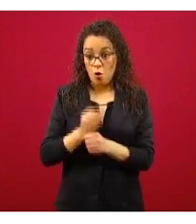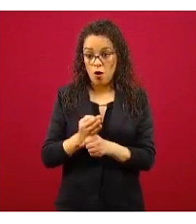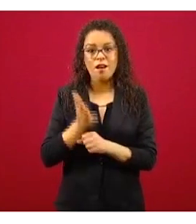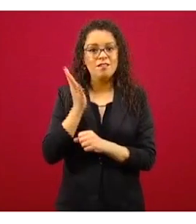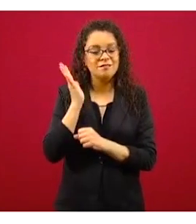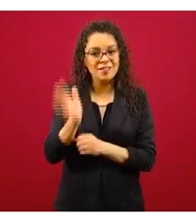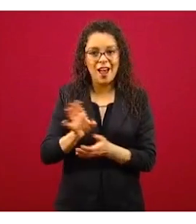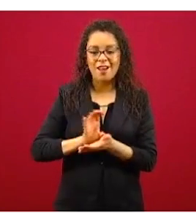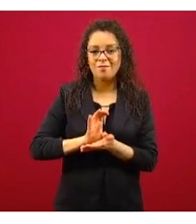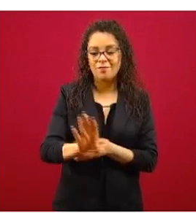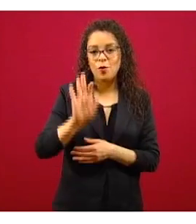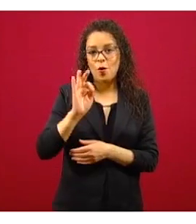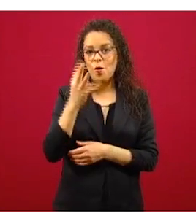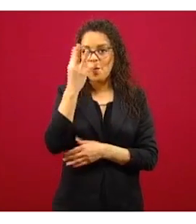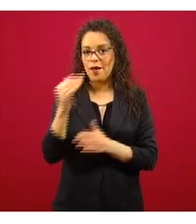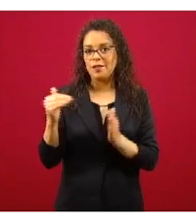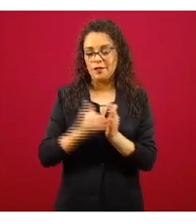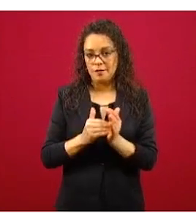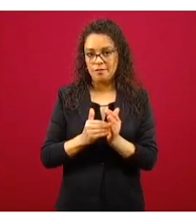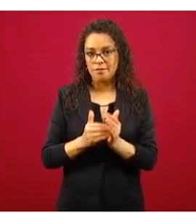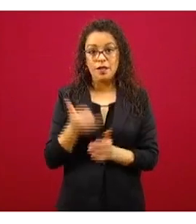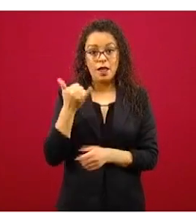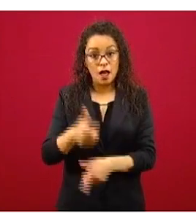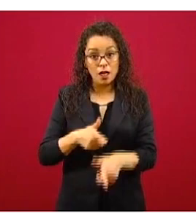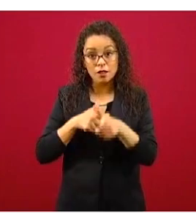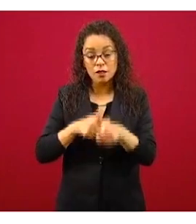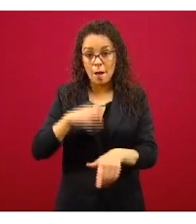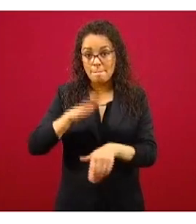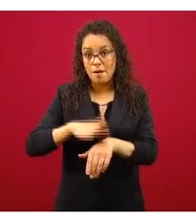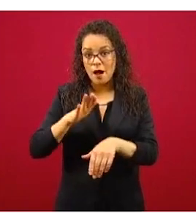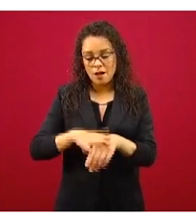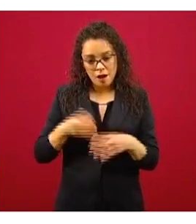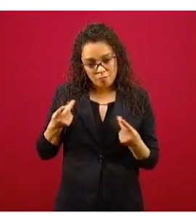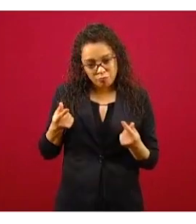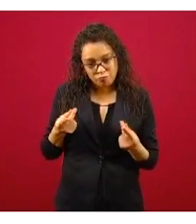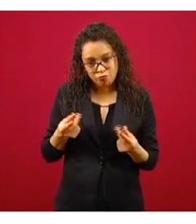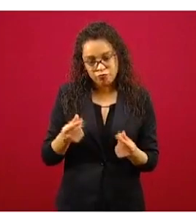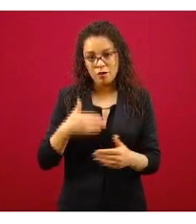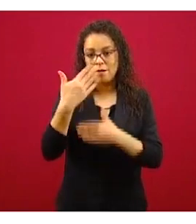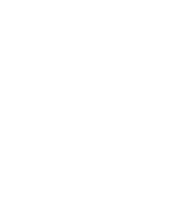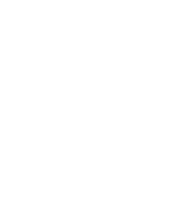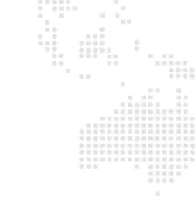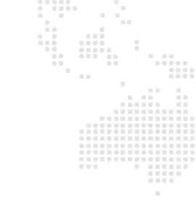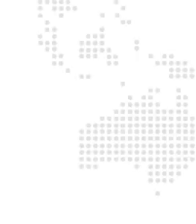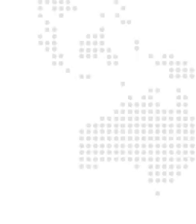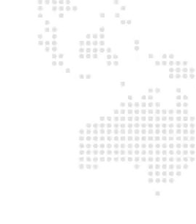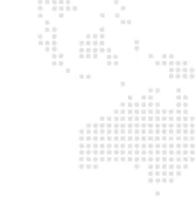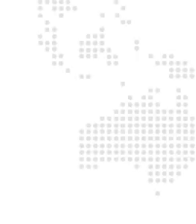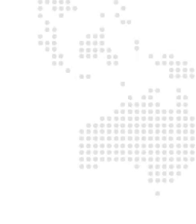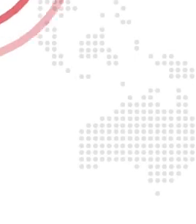44 mil y estamos acelerando en las próximas semanas la dispersión.